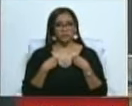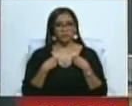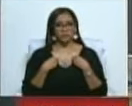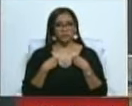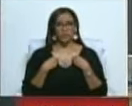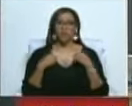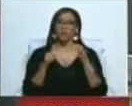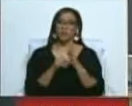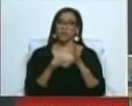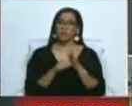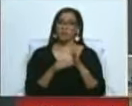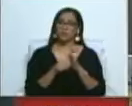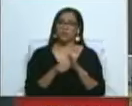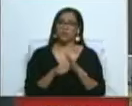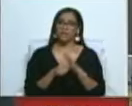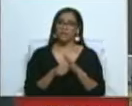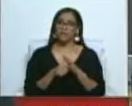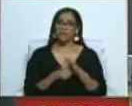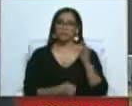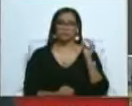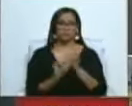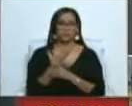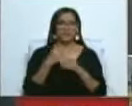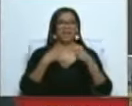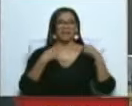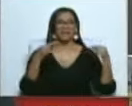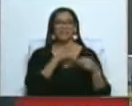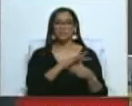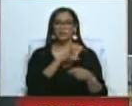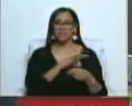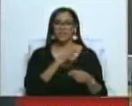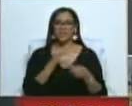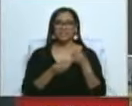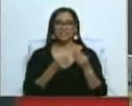donde irrumpieron las redes sociales y se hicieron dominantes.